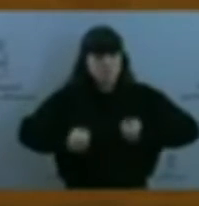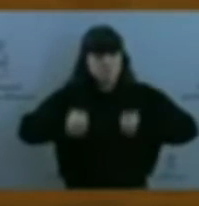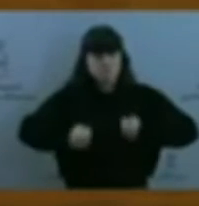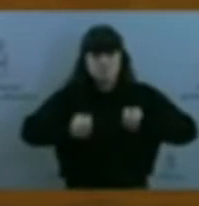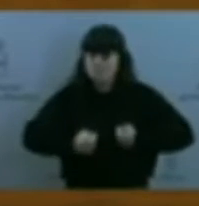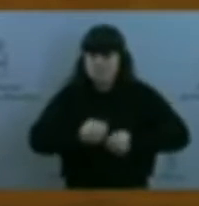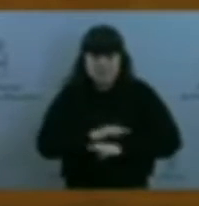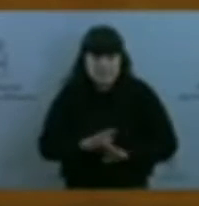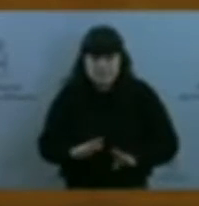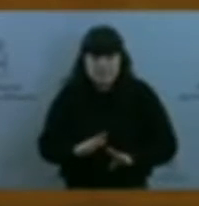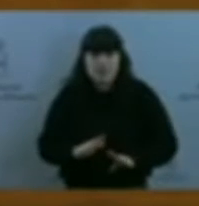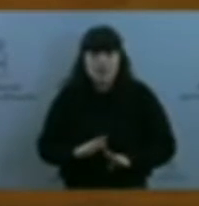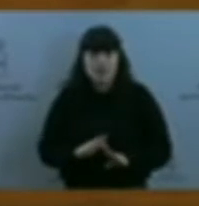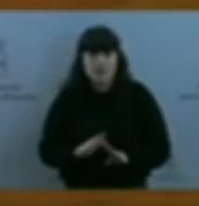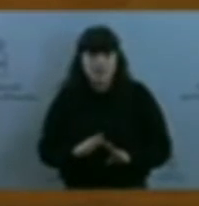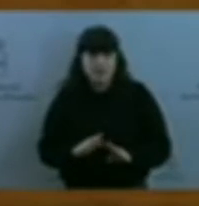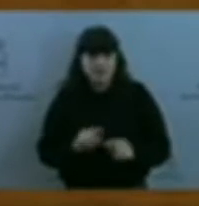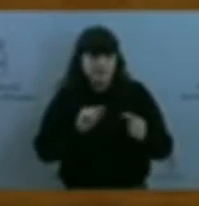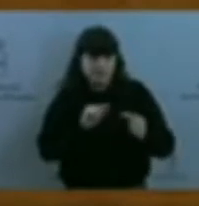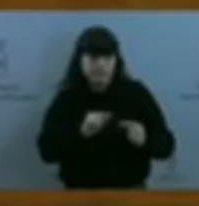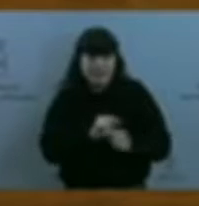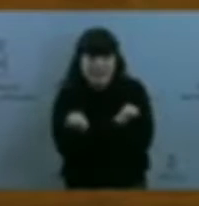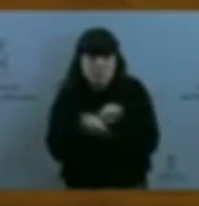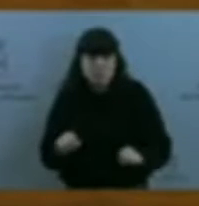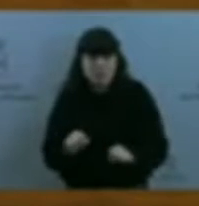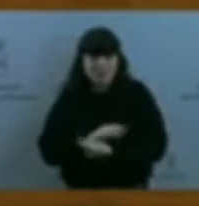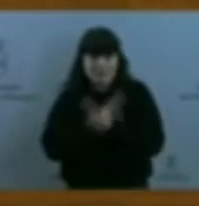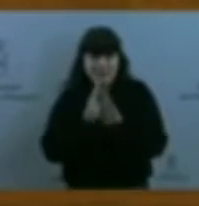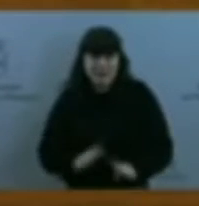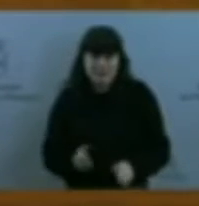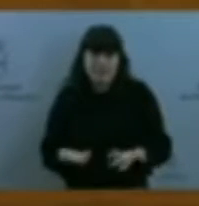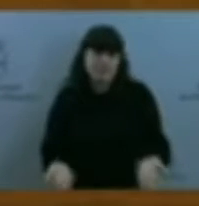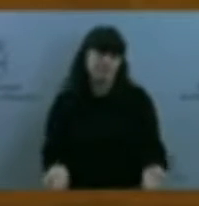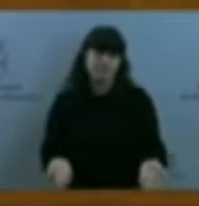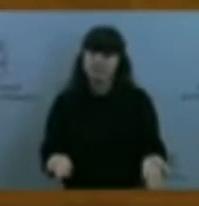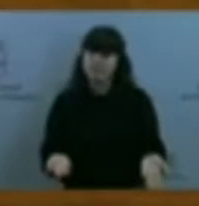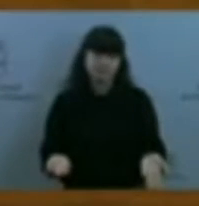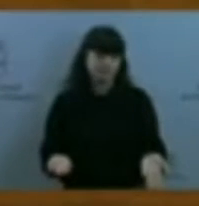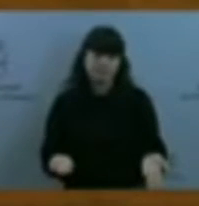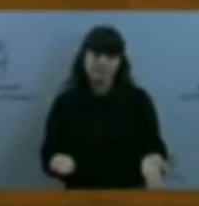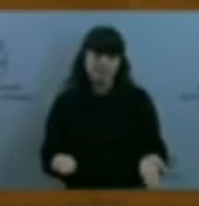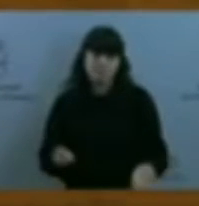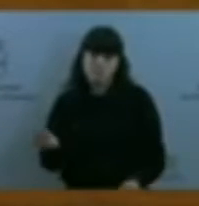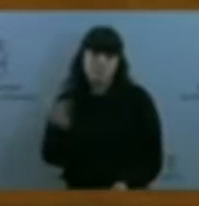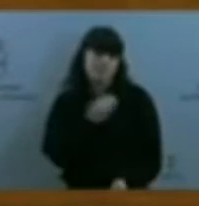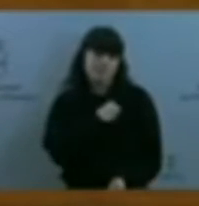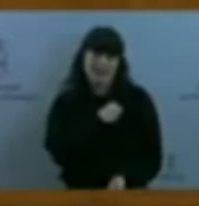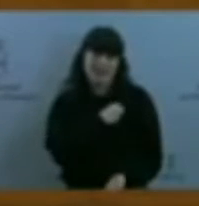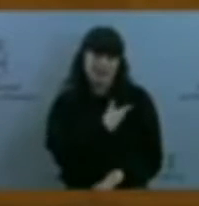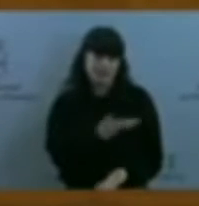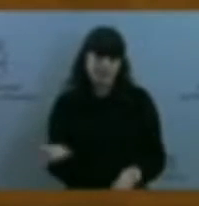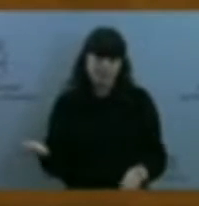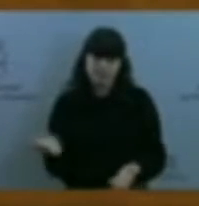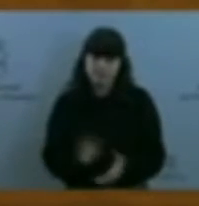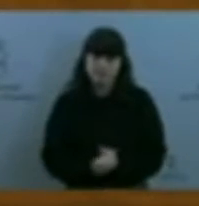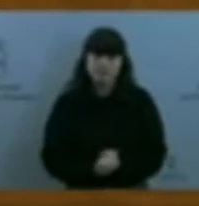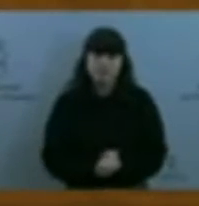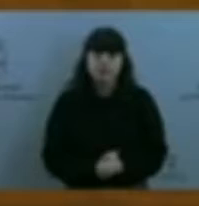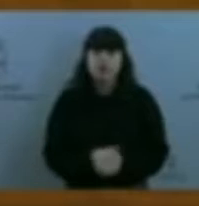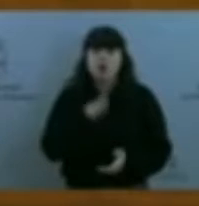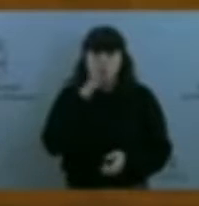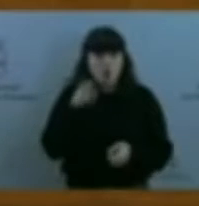llevado más que a este final. Un final lamentable. Y es que ocurre que si ya sabía usted que era imposible que las listas